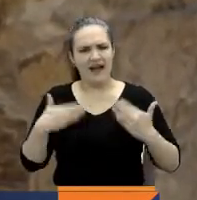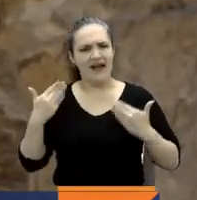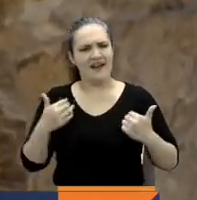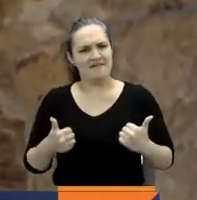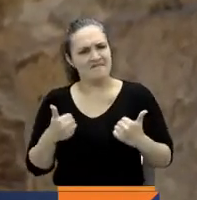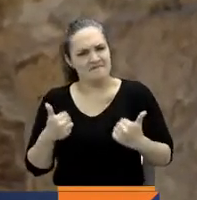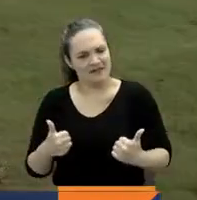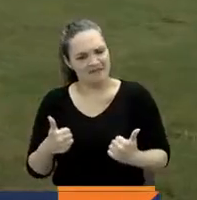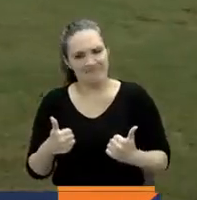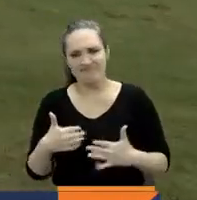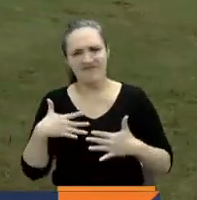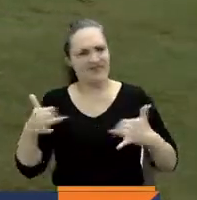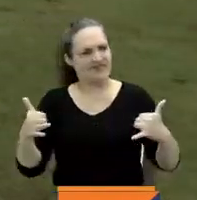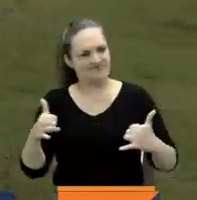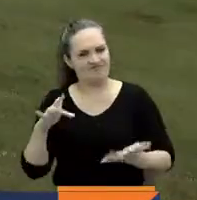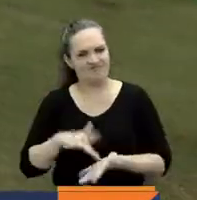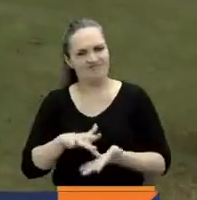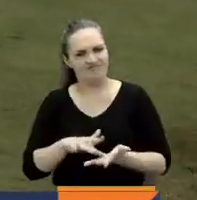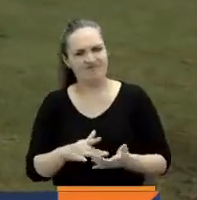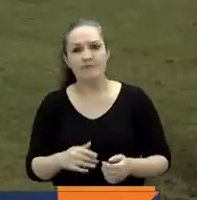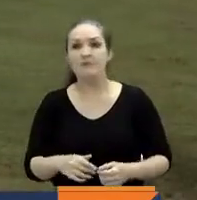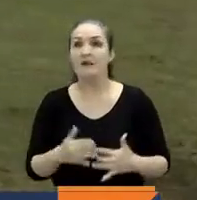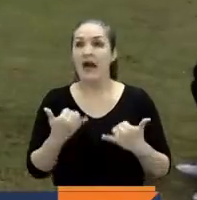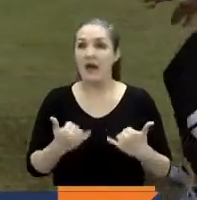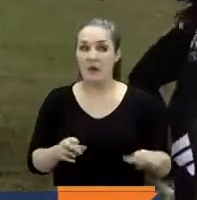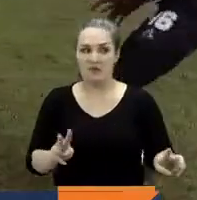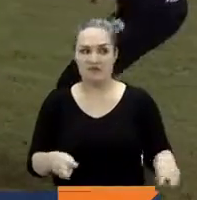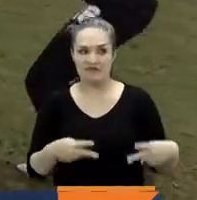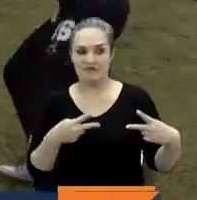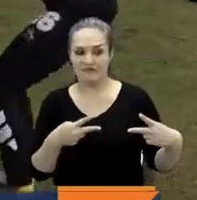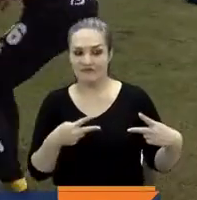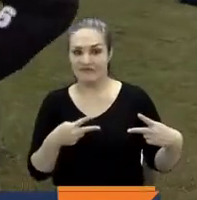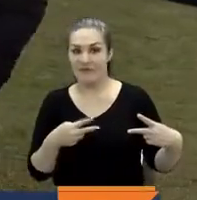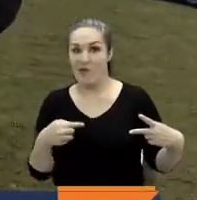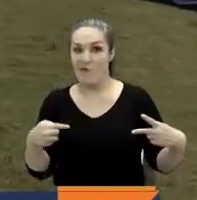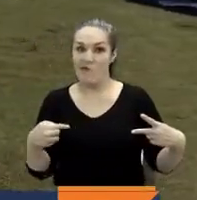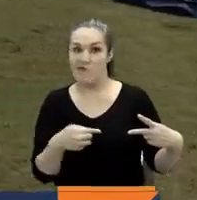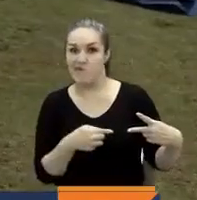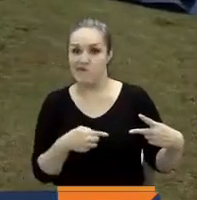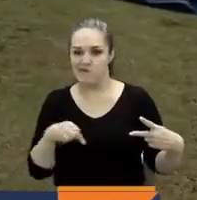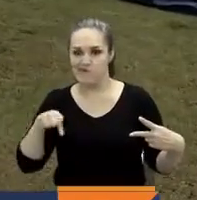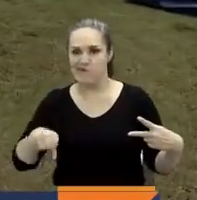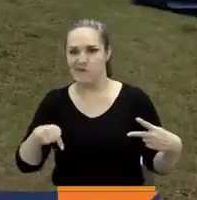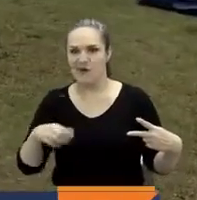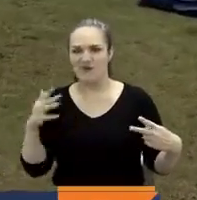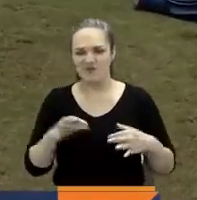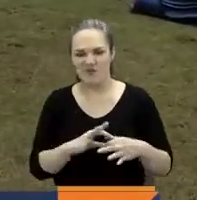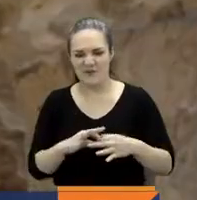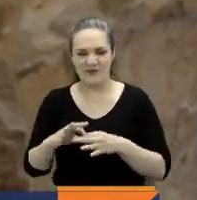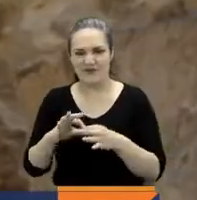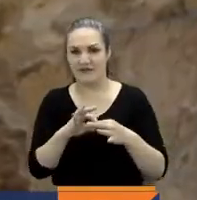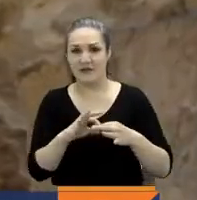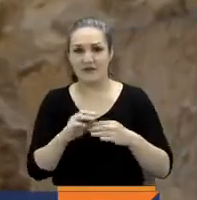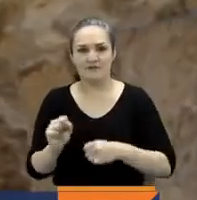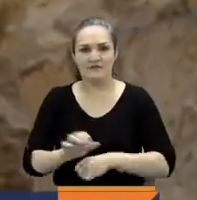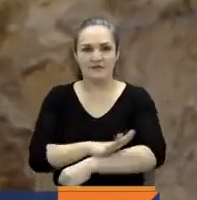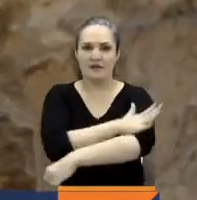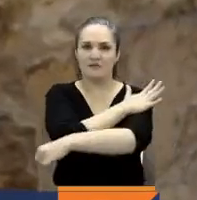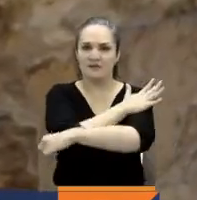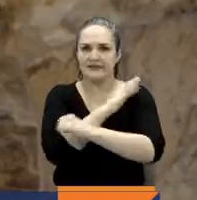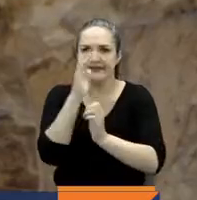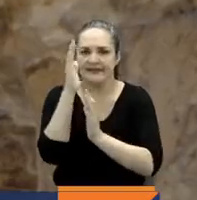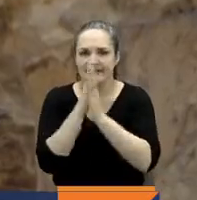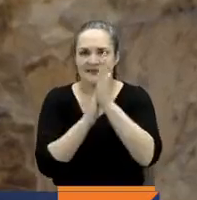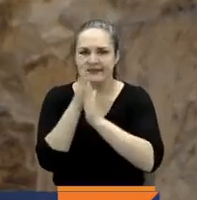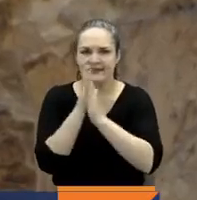y a proponer en todo momento pero ya saben lo que este capítulo semifinal conlleva y están más unidas que nunca esa emociones